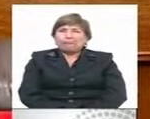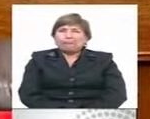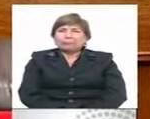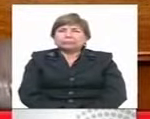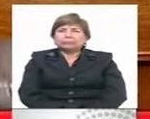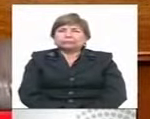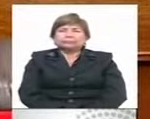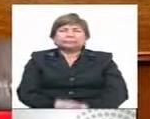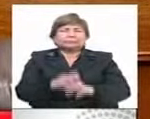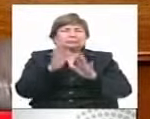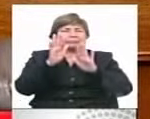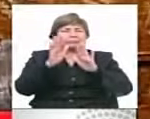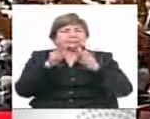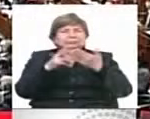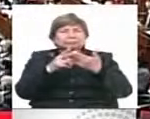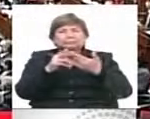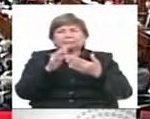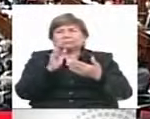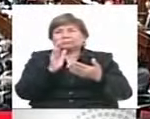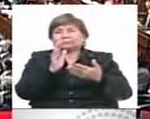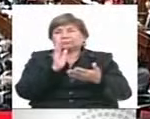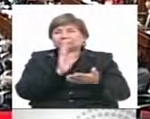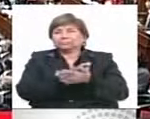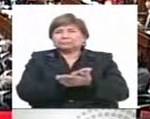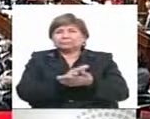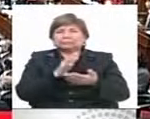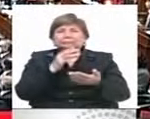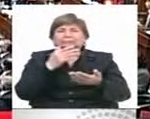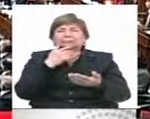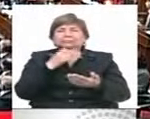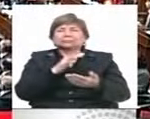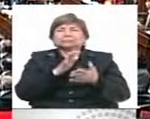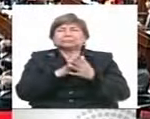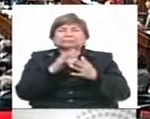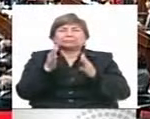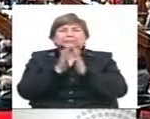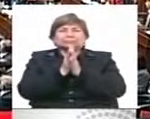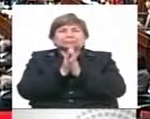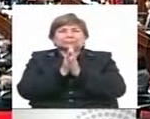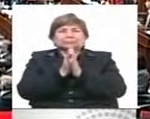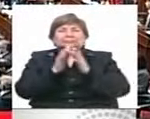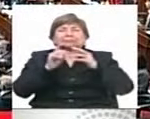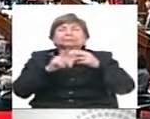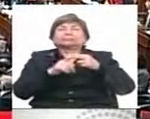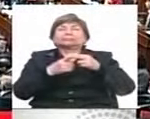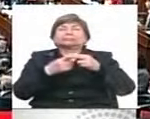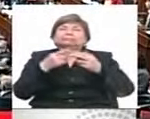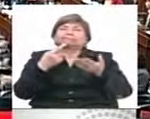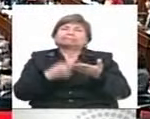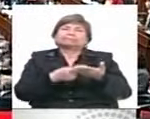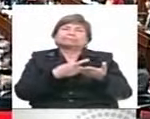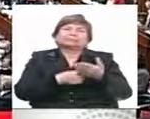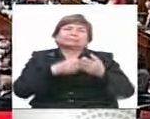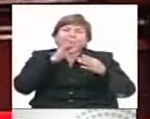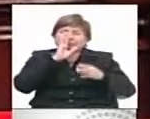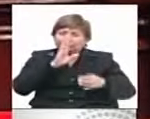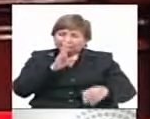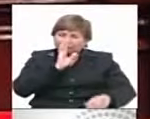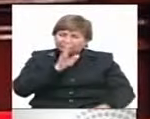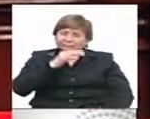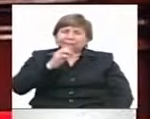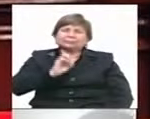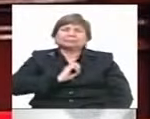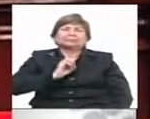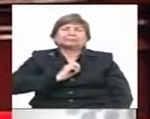Una interrupción, por favor. Si me dejan hablar. Estamos solicitando desde el inicio del debate que nos conduzcamos con respeto.